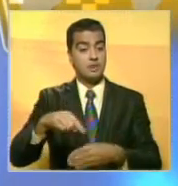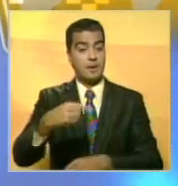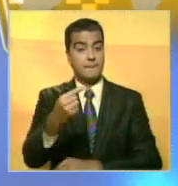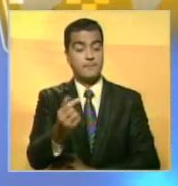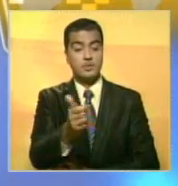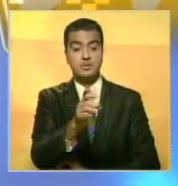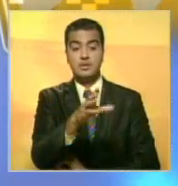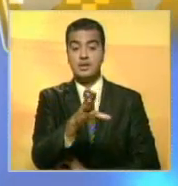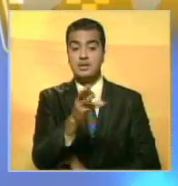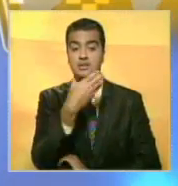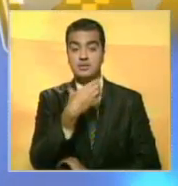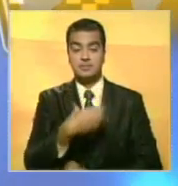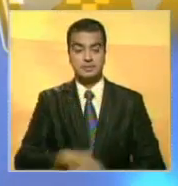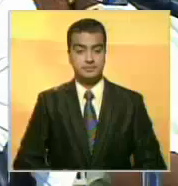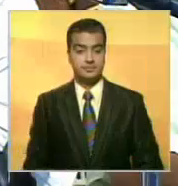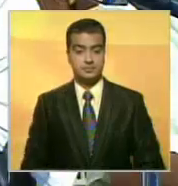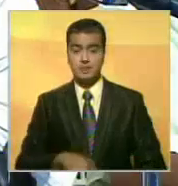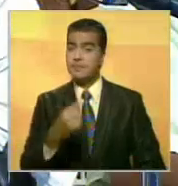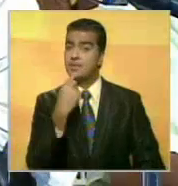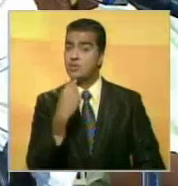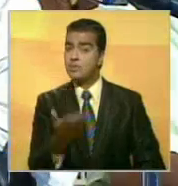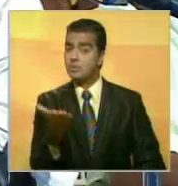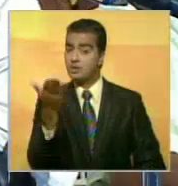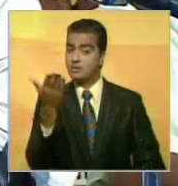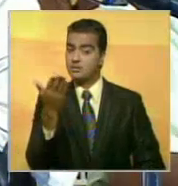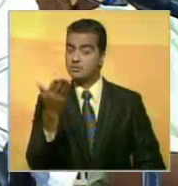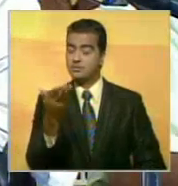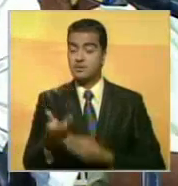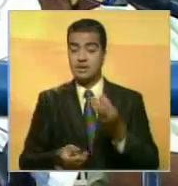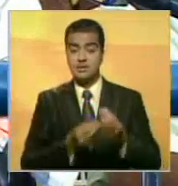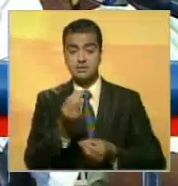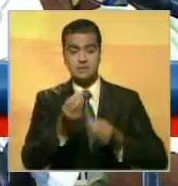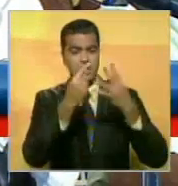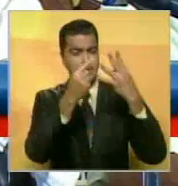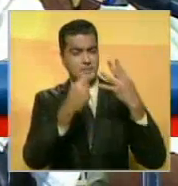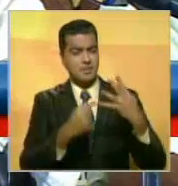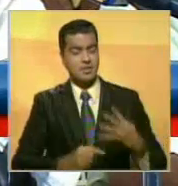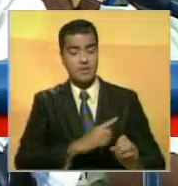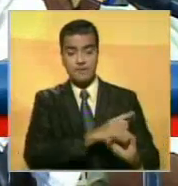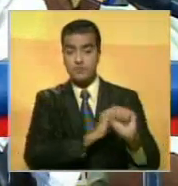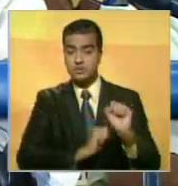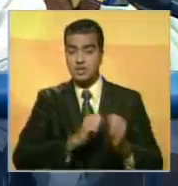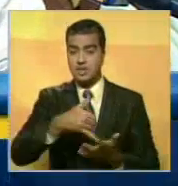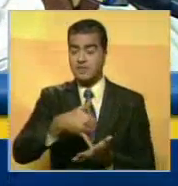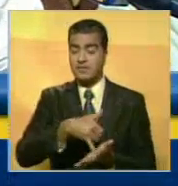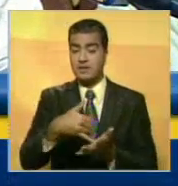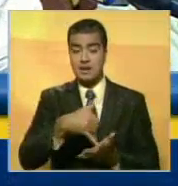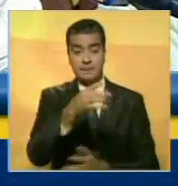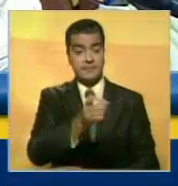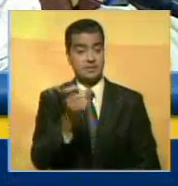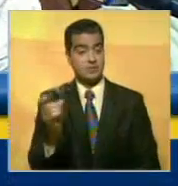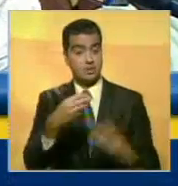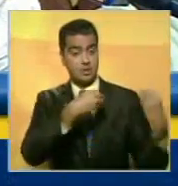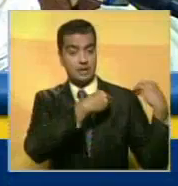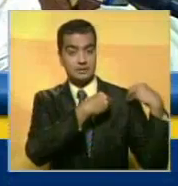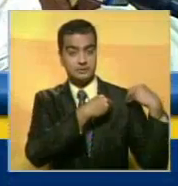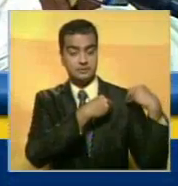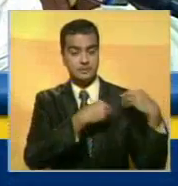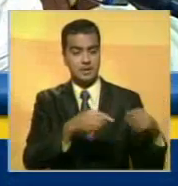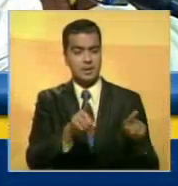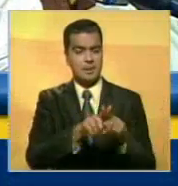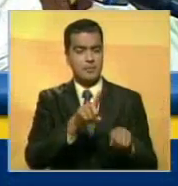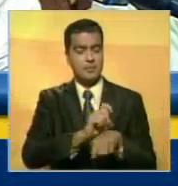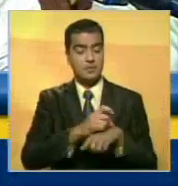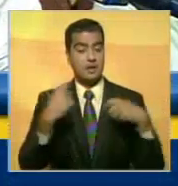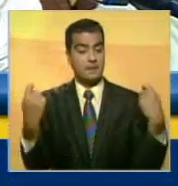próximo 16 de diciembre señaló que es vital hacer inventario de fortalezas y debilidades de los aspirantes a los cargos Al momento de